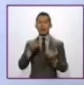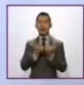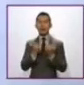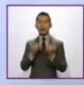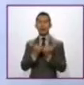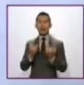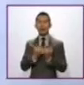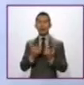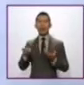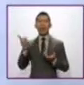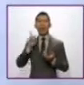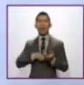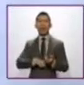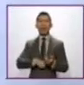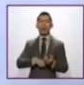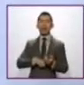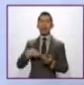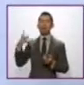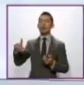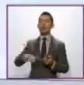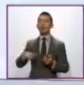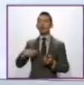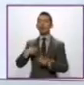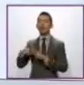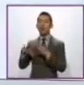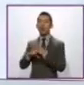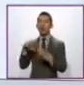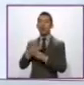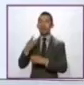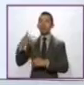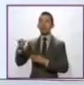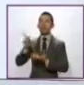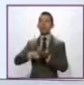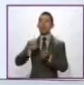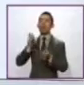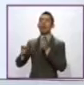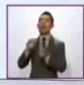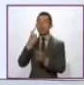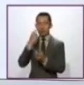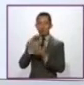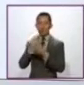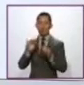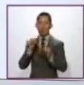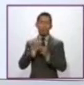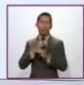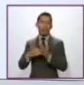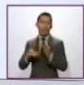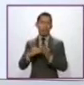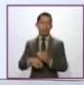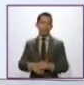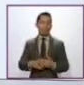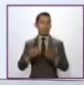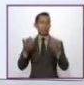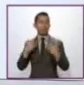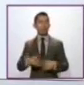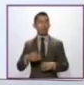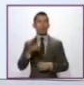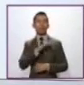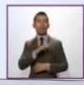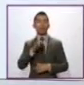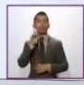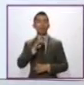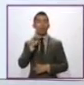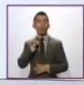las maletas del gobernador. Muchas gracias, candidata. Toca el turno para la